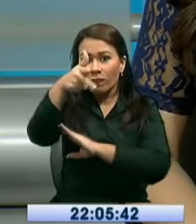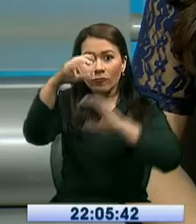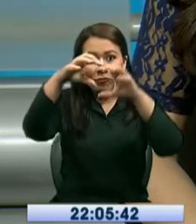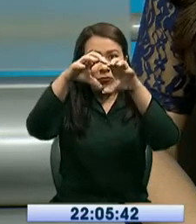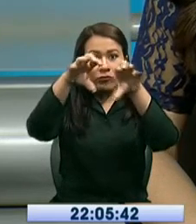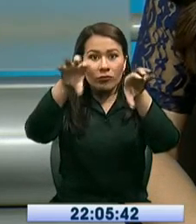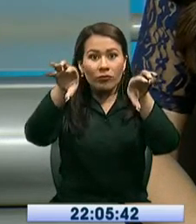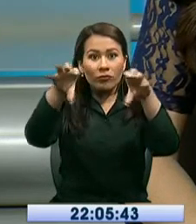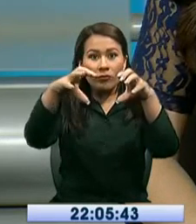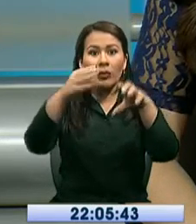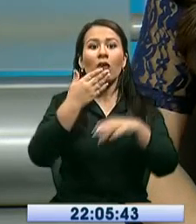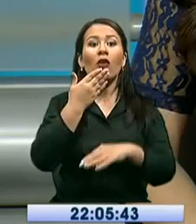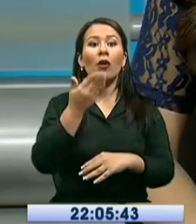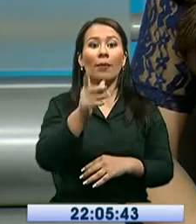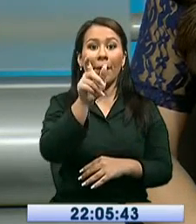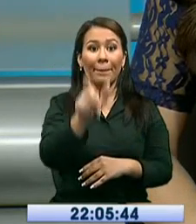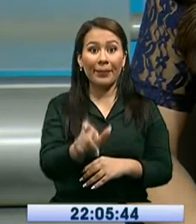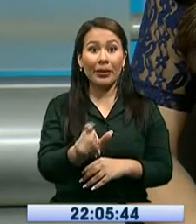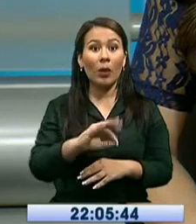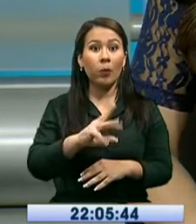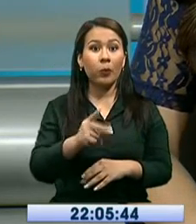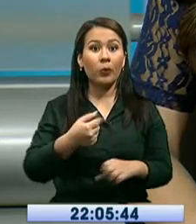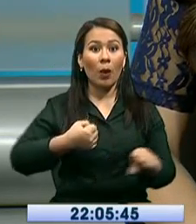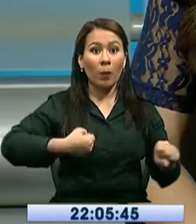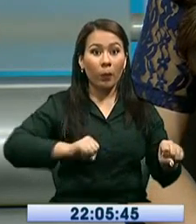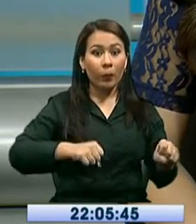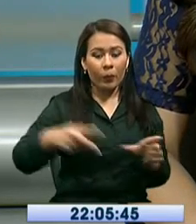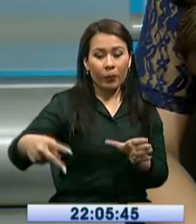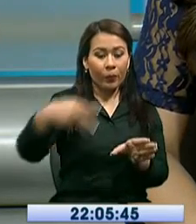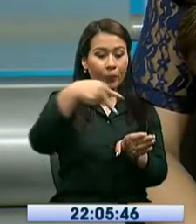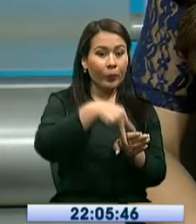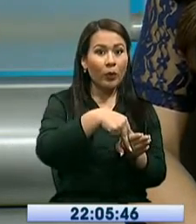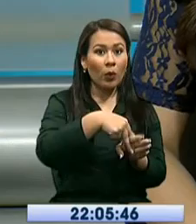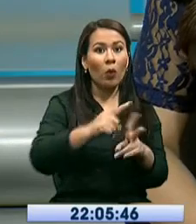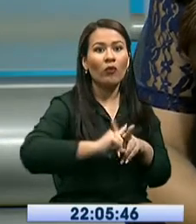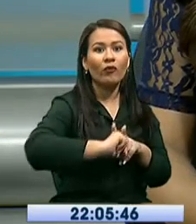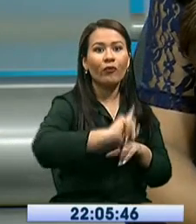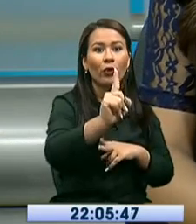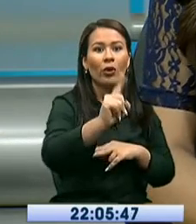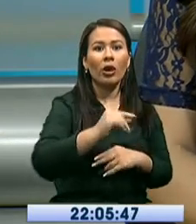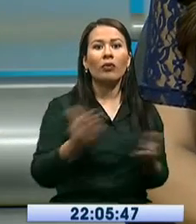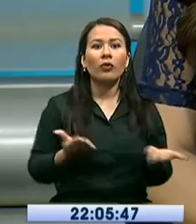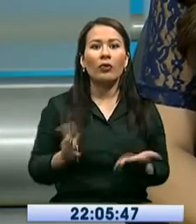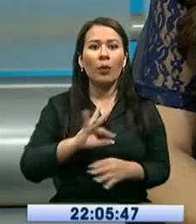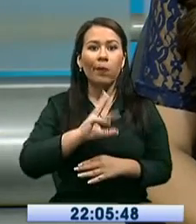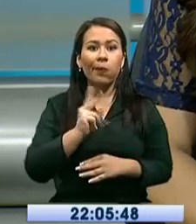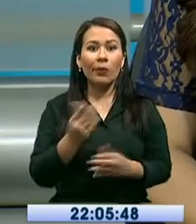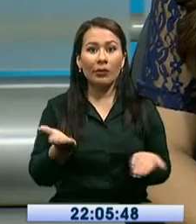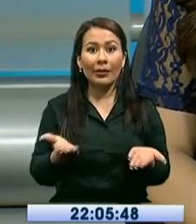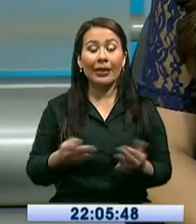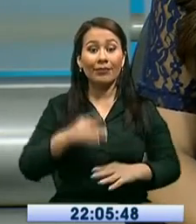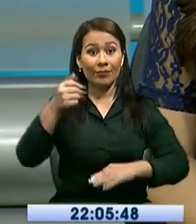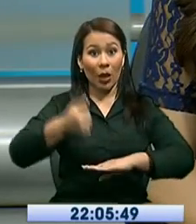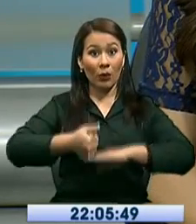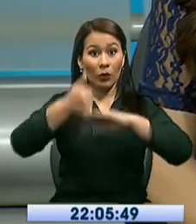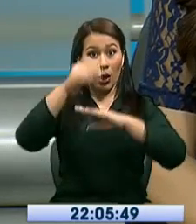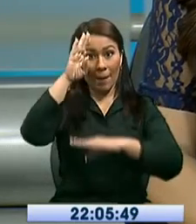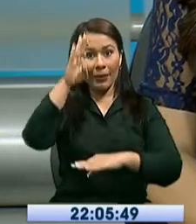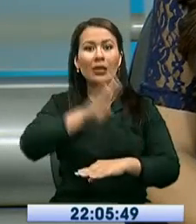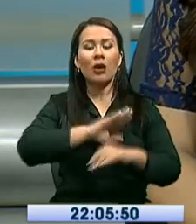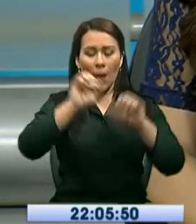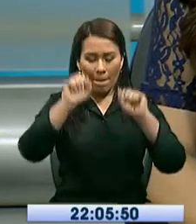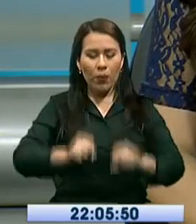se ve cómo los antisociales se movilizaban en una moto para cometer el delito. Tras un operativo, las autoridades policiales